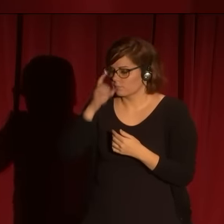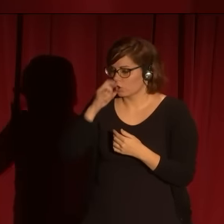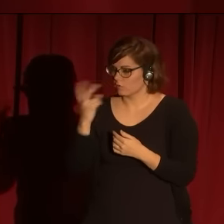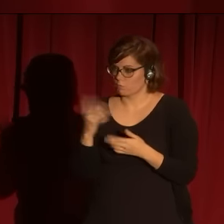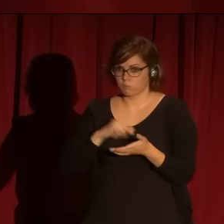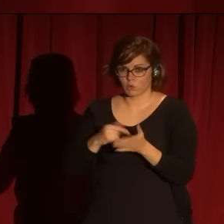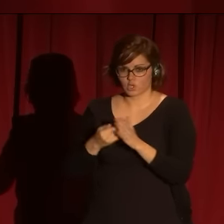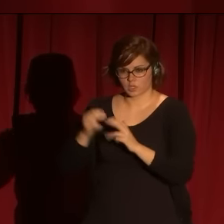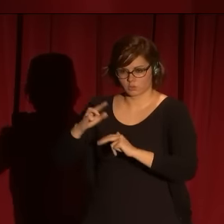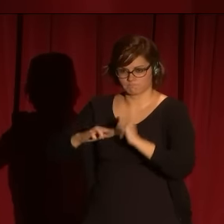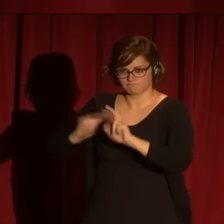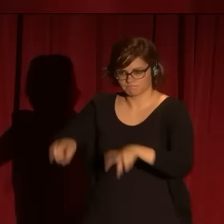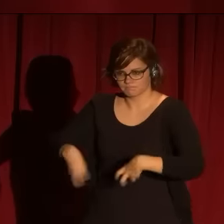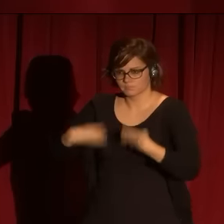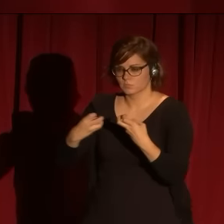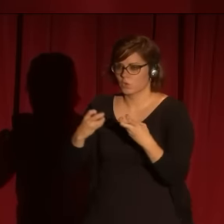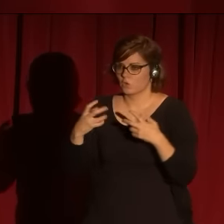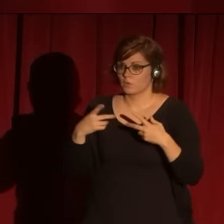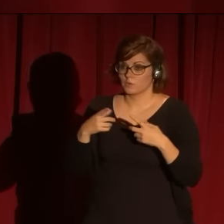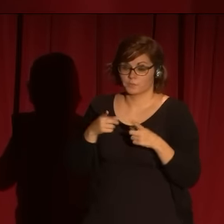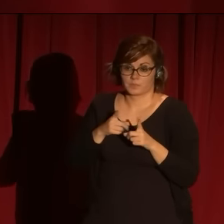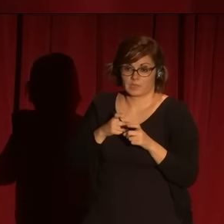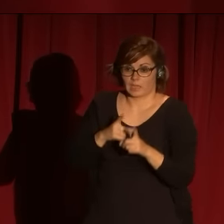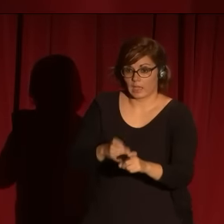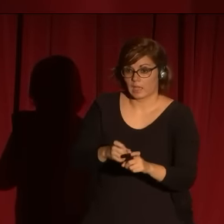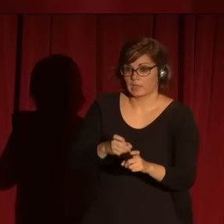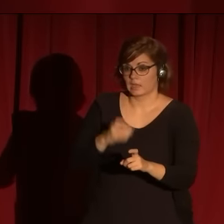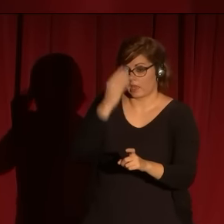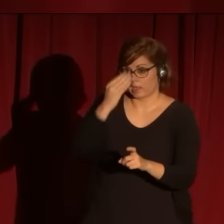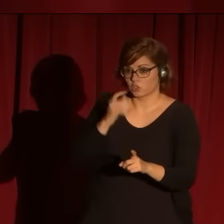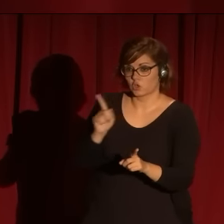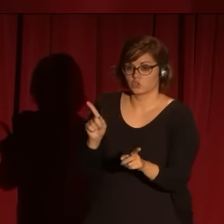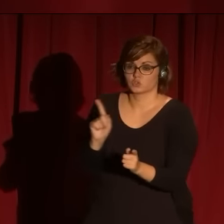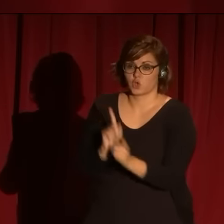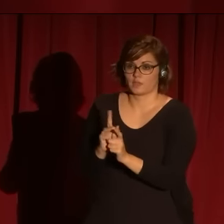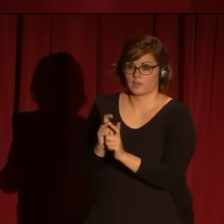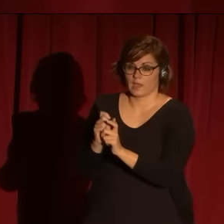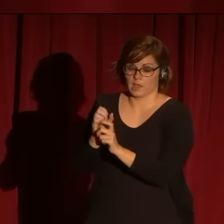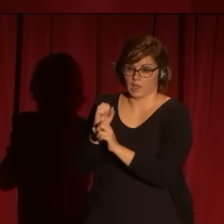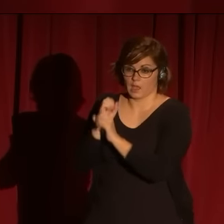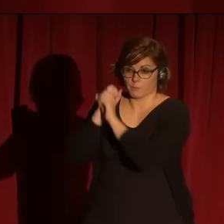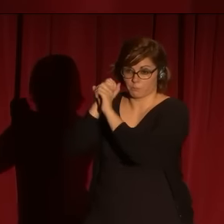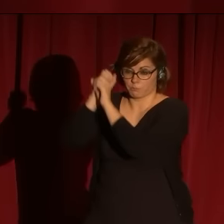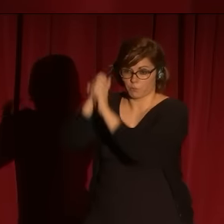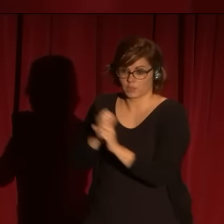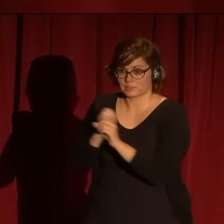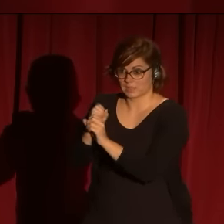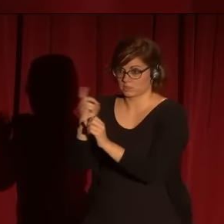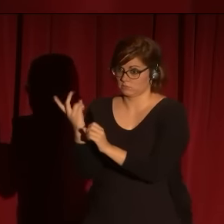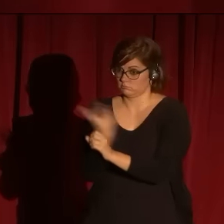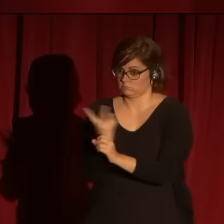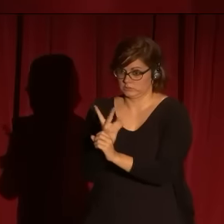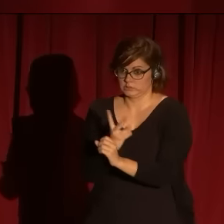proyecto de reconstrucción nacional después de la guerra que ha habido entre católicos y protestantes entre anti españoles y monarquía española